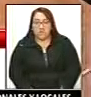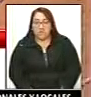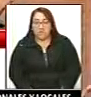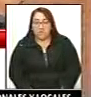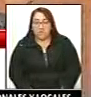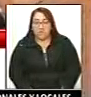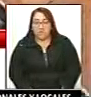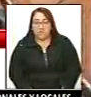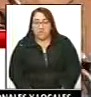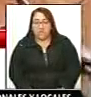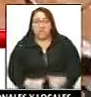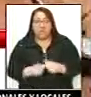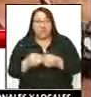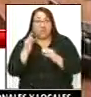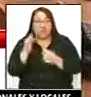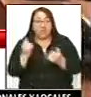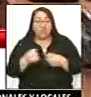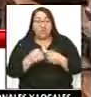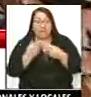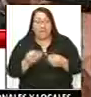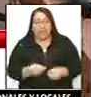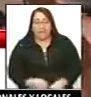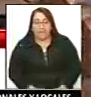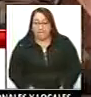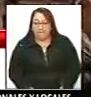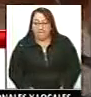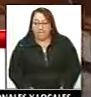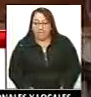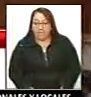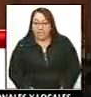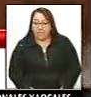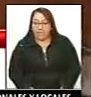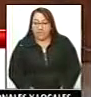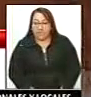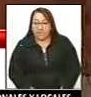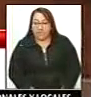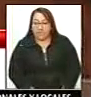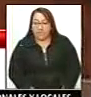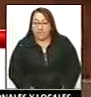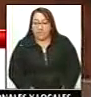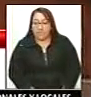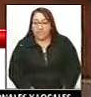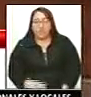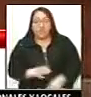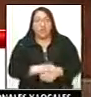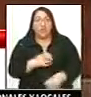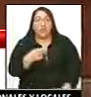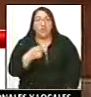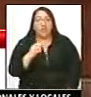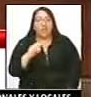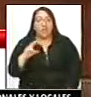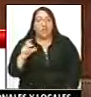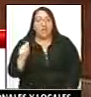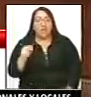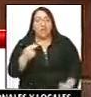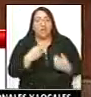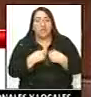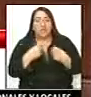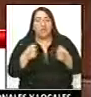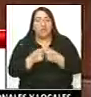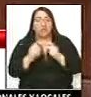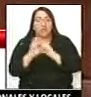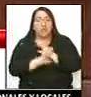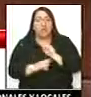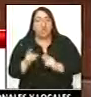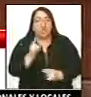Continuando con las exposiciones, ahora damos el uso de la palabra a la doctora Joana Gutiérrez Bernedo, representante de la Comisión de Protección